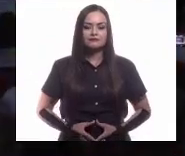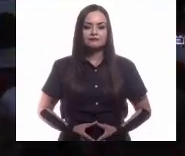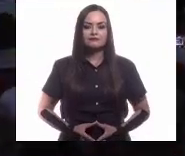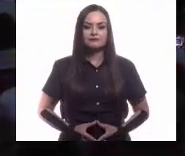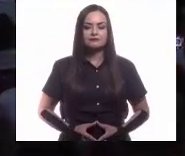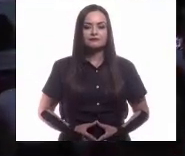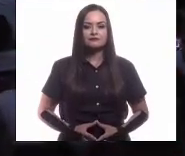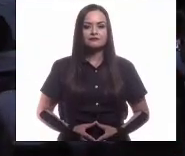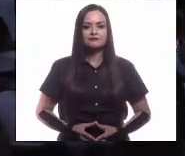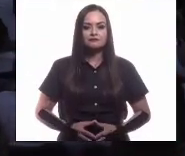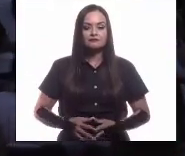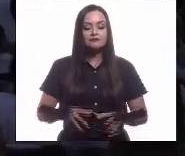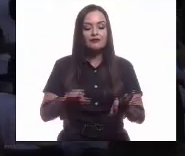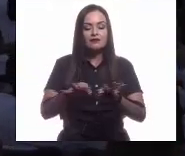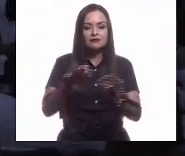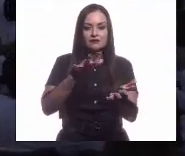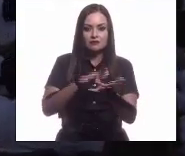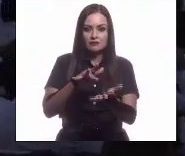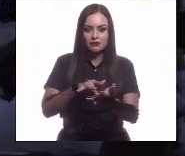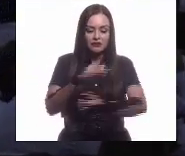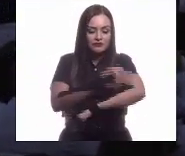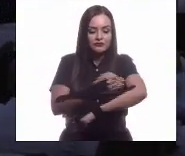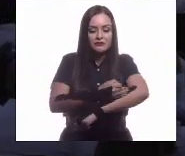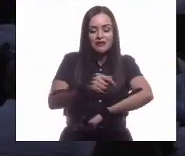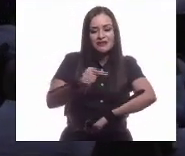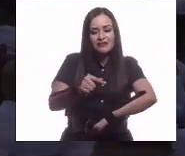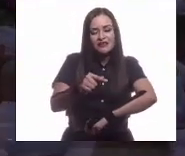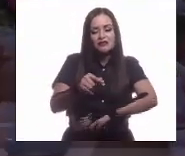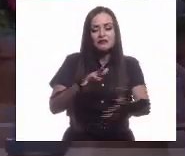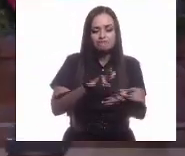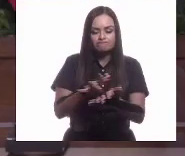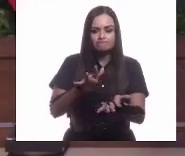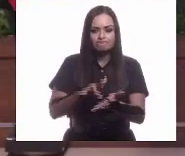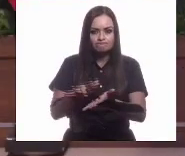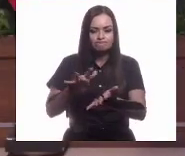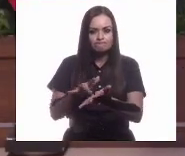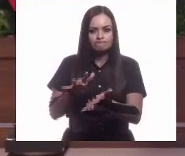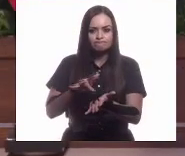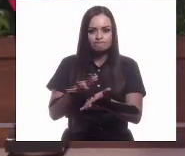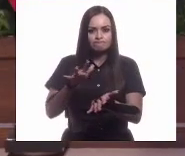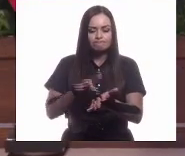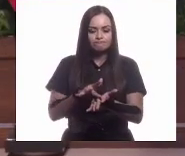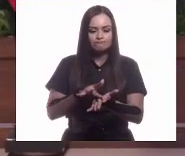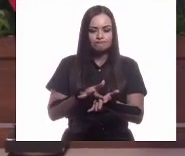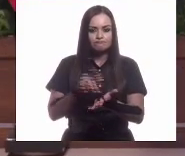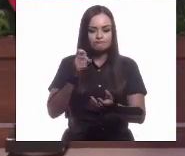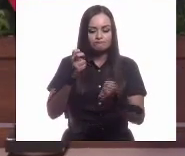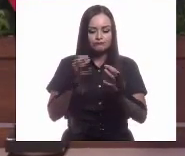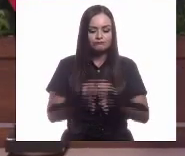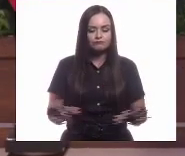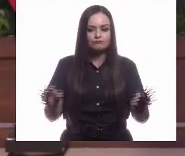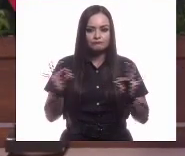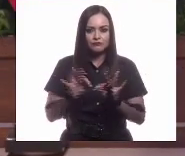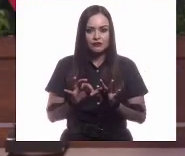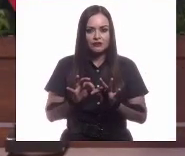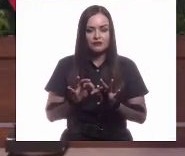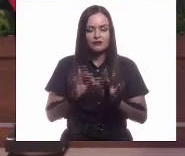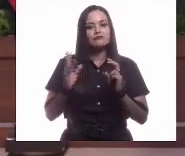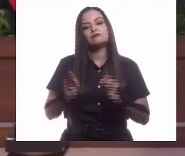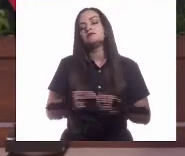Las labores de apoyo a las familias más vulnerables encuentran un sustento fundamental,